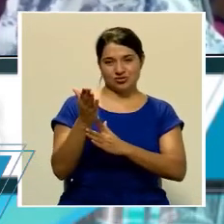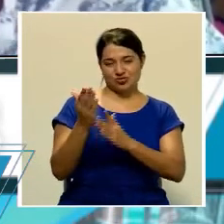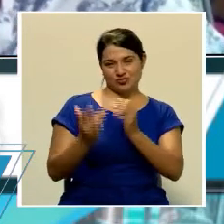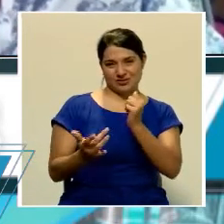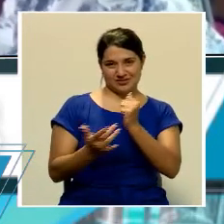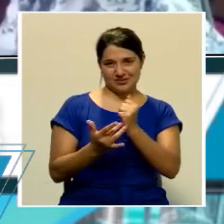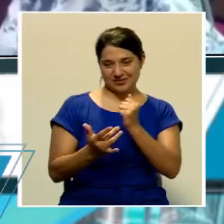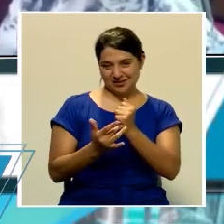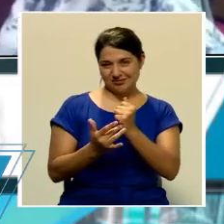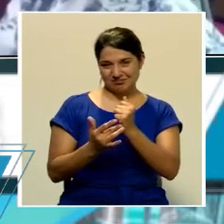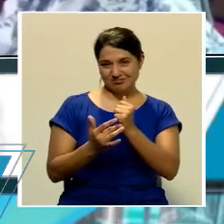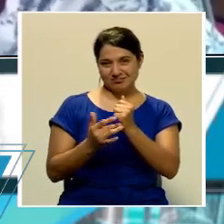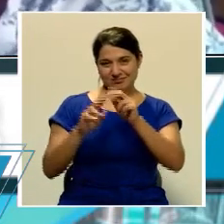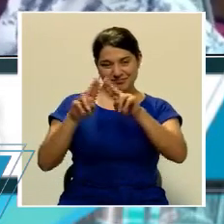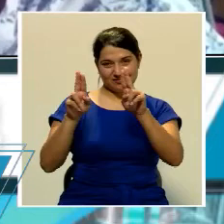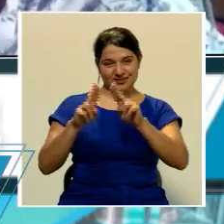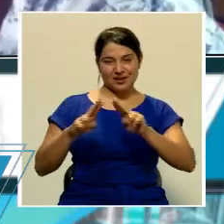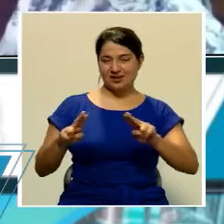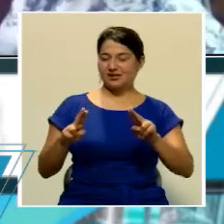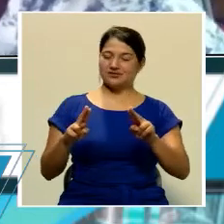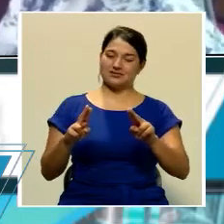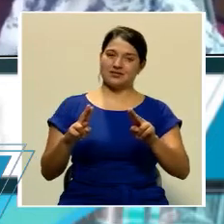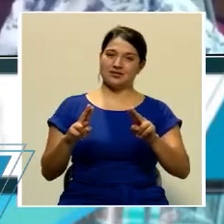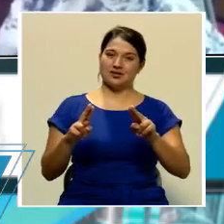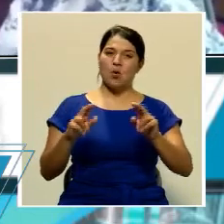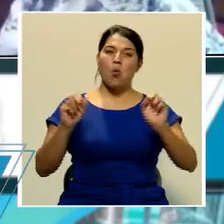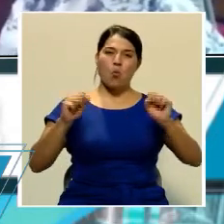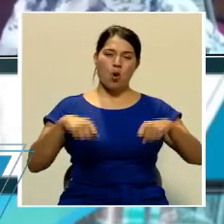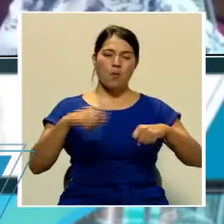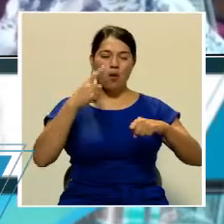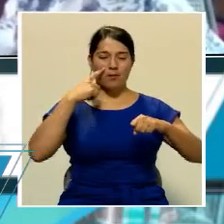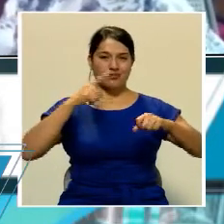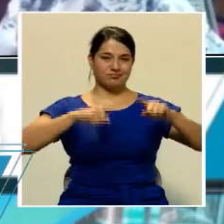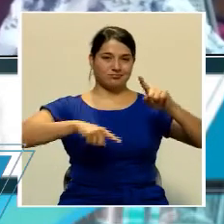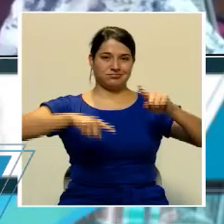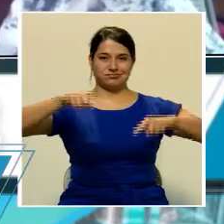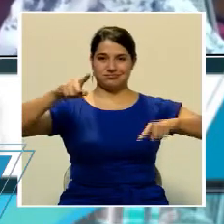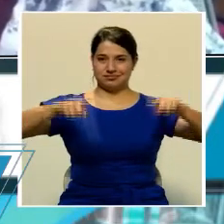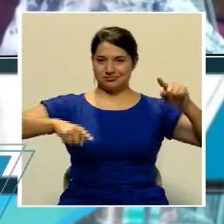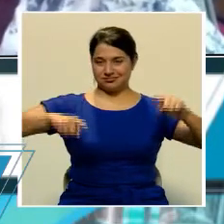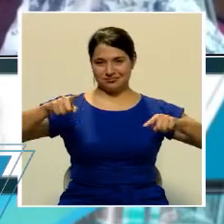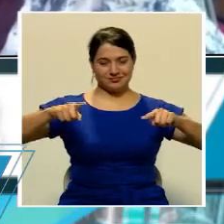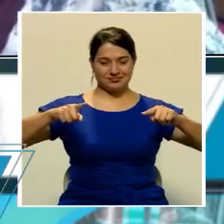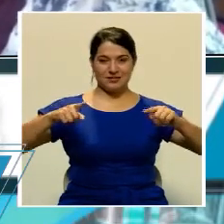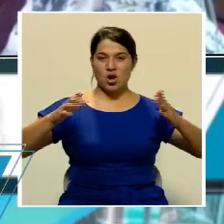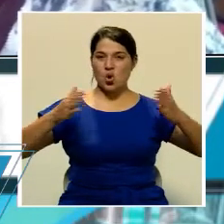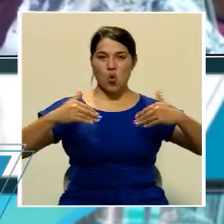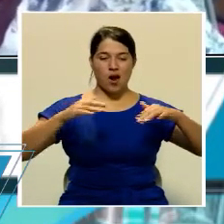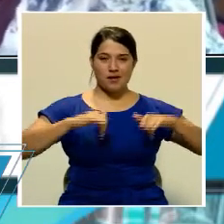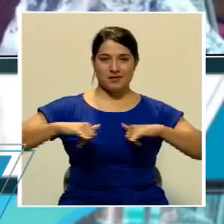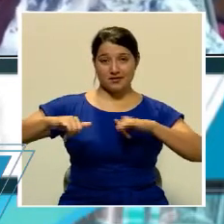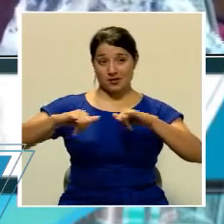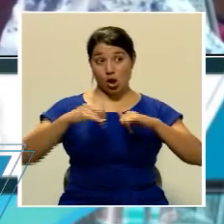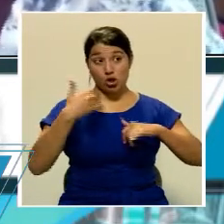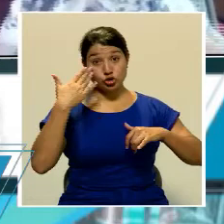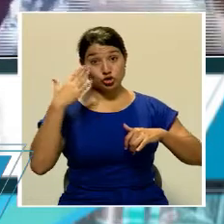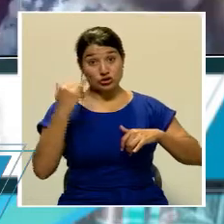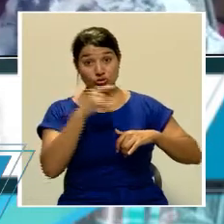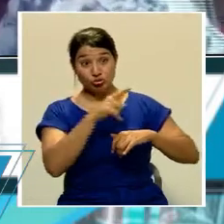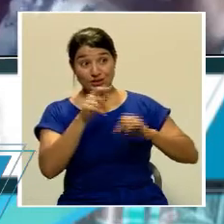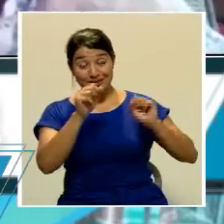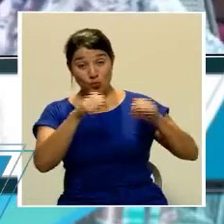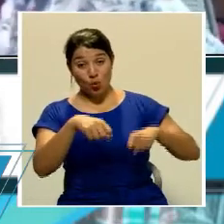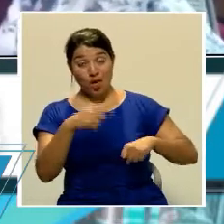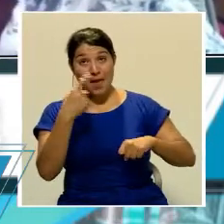según quintil de ingreso, pero también que hay por regiones. Entonces, bueno, no sé si quieren compartimos algunos datitos con los gráficos para ver